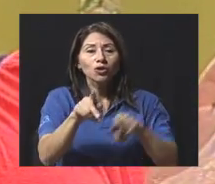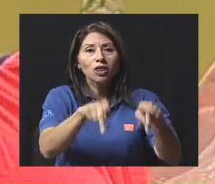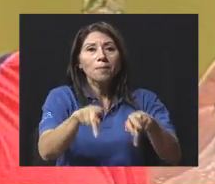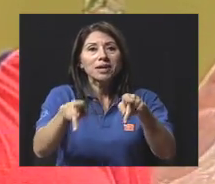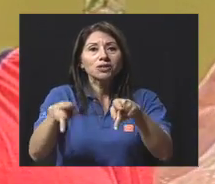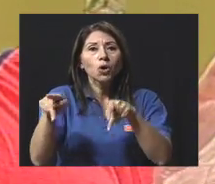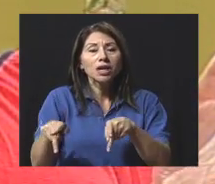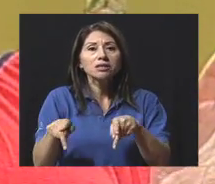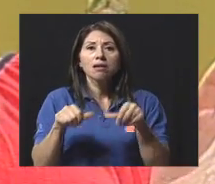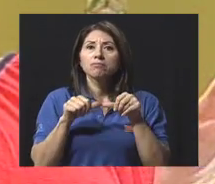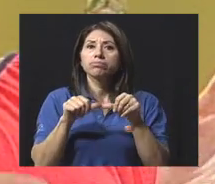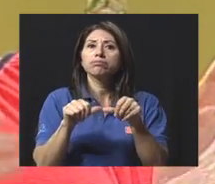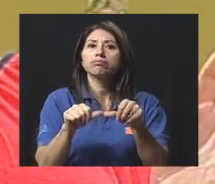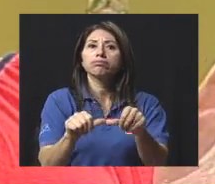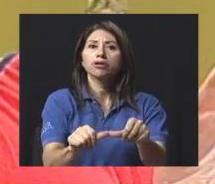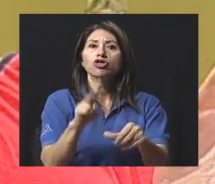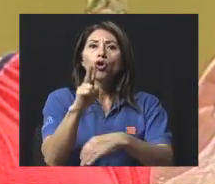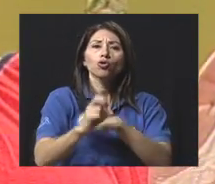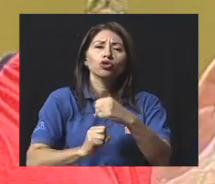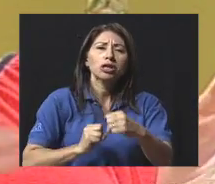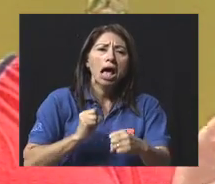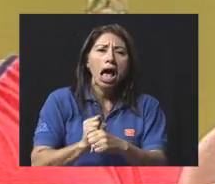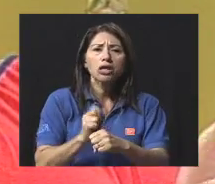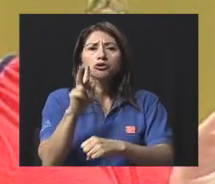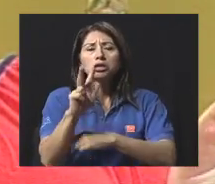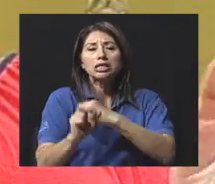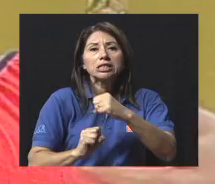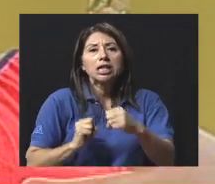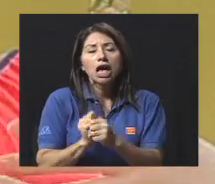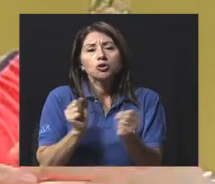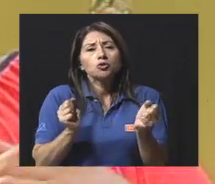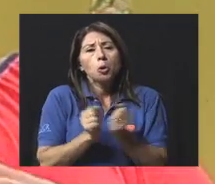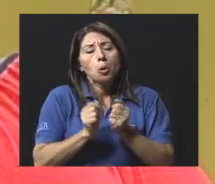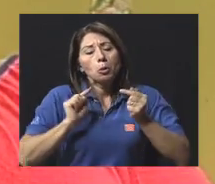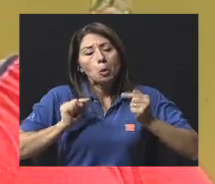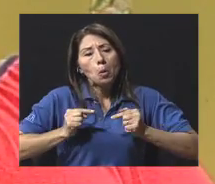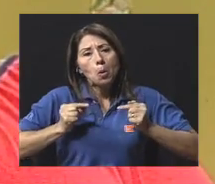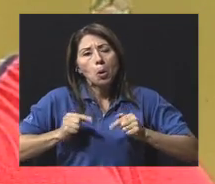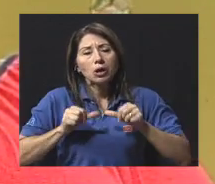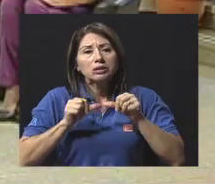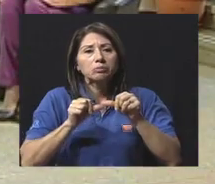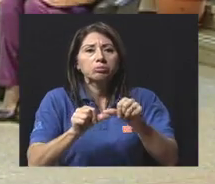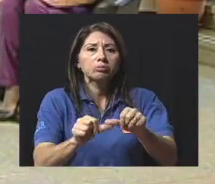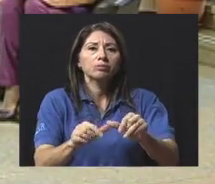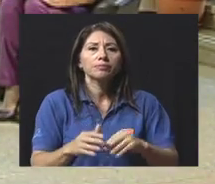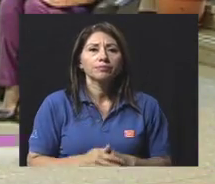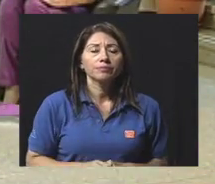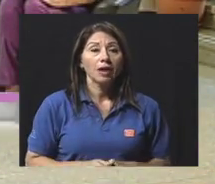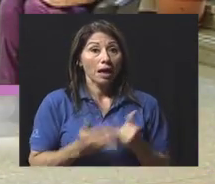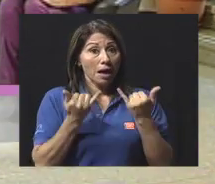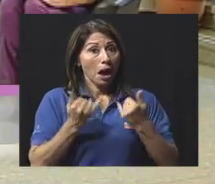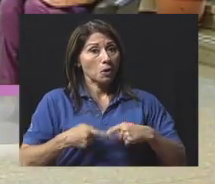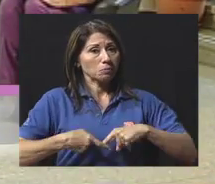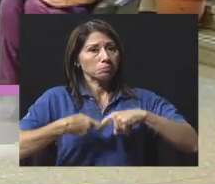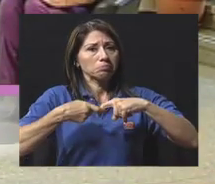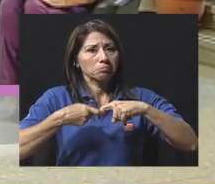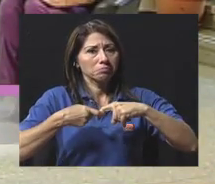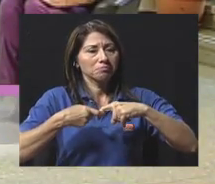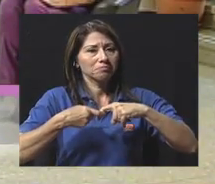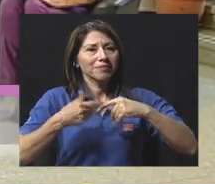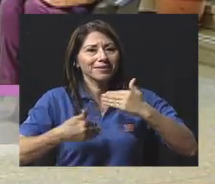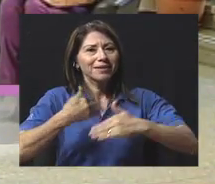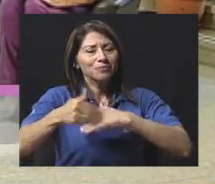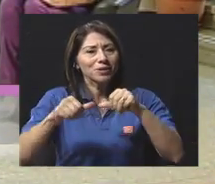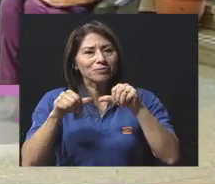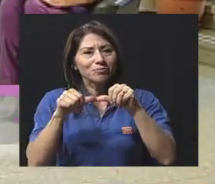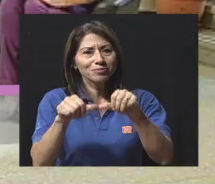3 años con dolores esporádicos articulares vamos a hacer una pausa en esta conversación doctora para retomar igual a